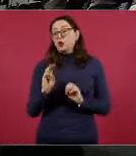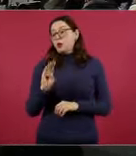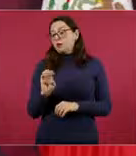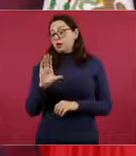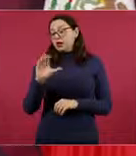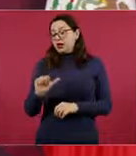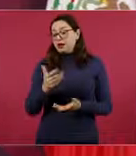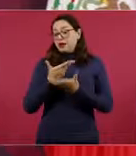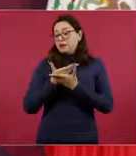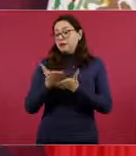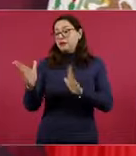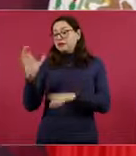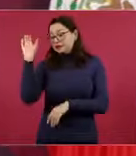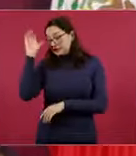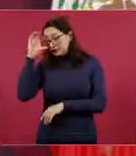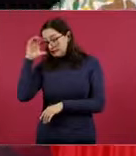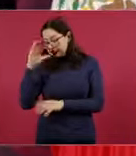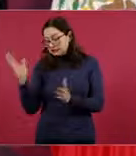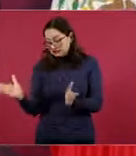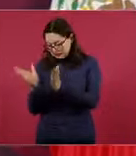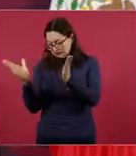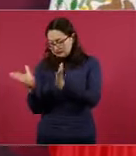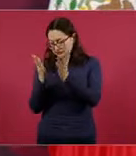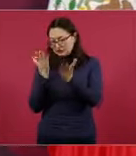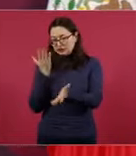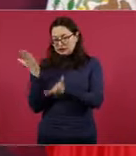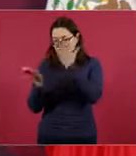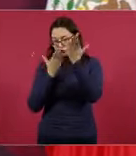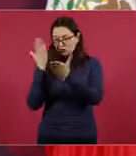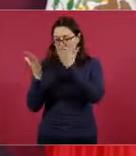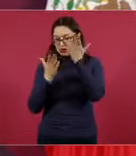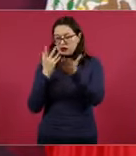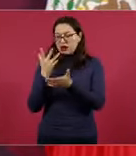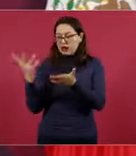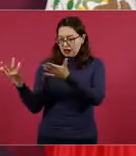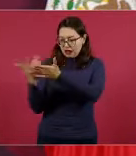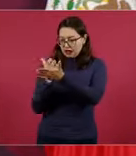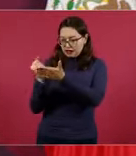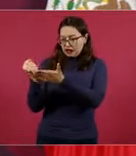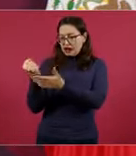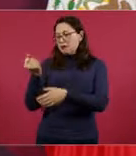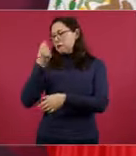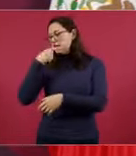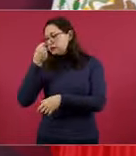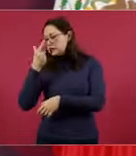para científicos que luego se convierten en premios Nobel.